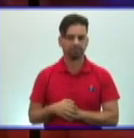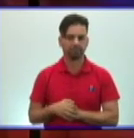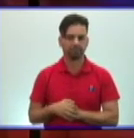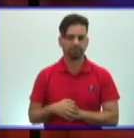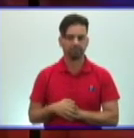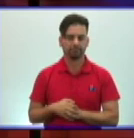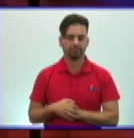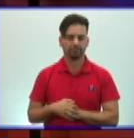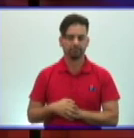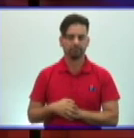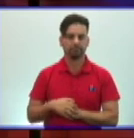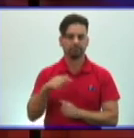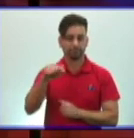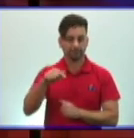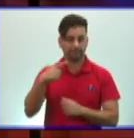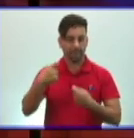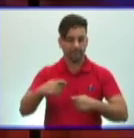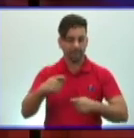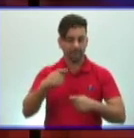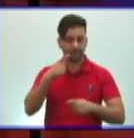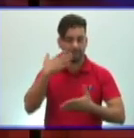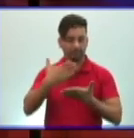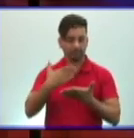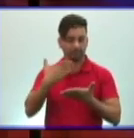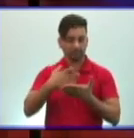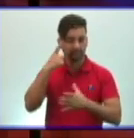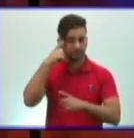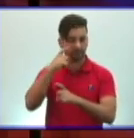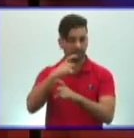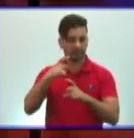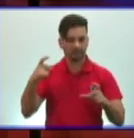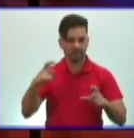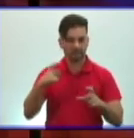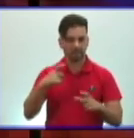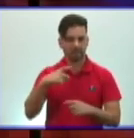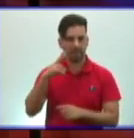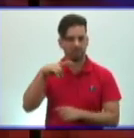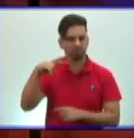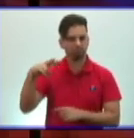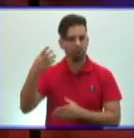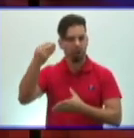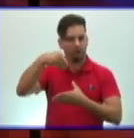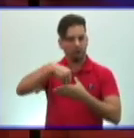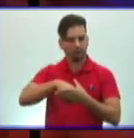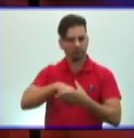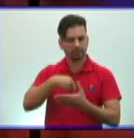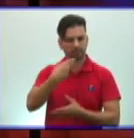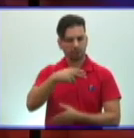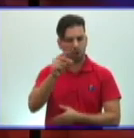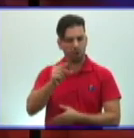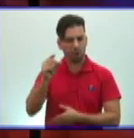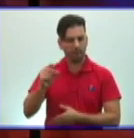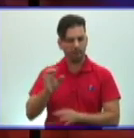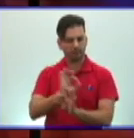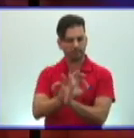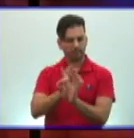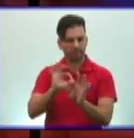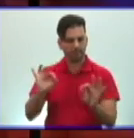ampararse en la ciencia y rescatar del ser humano lo más limpio, lo más capaz y lo más eficiente de